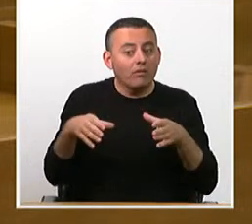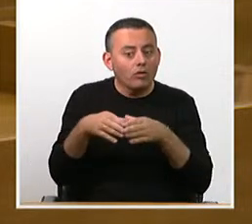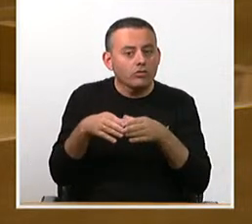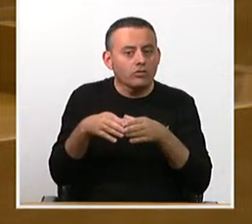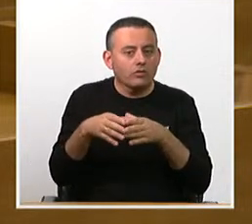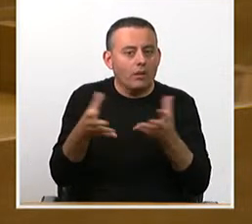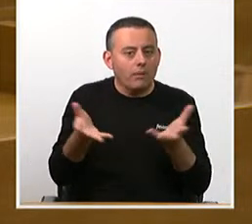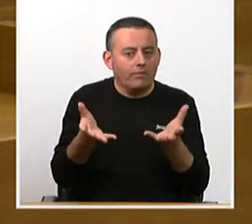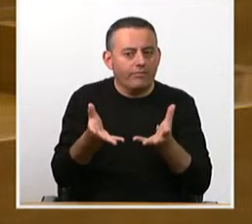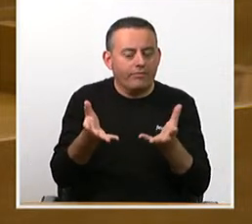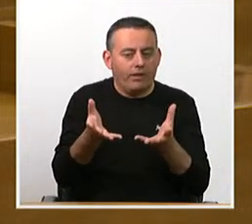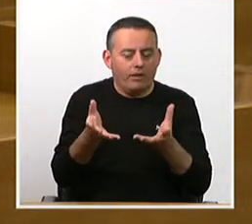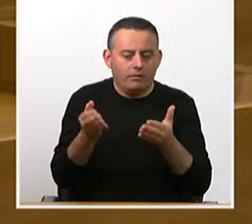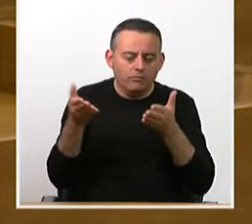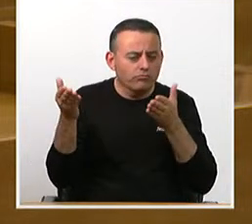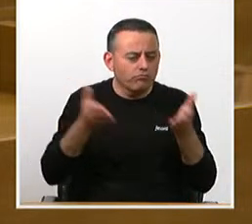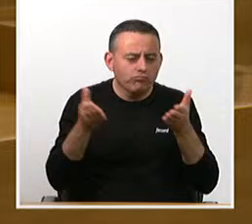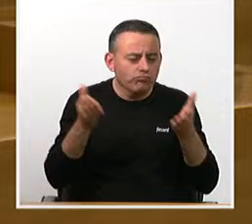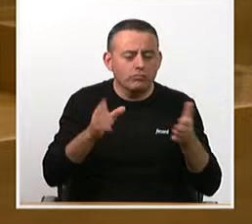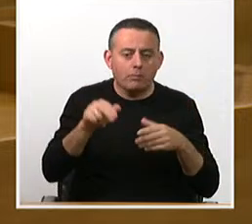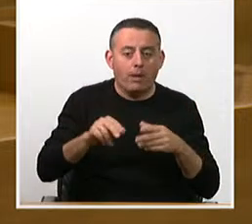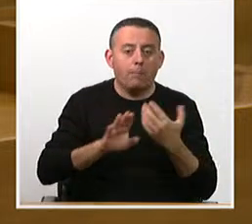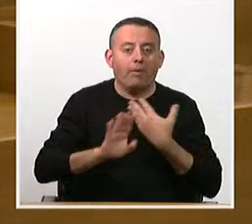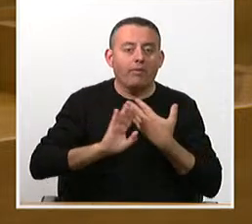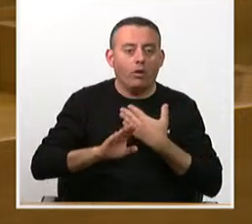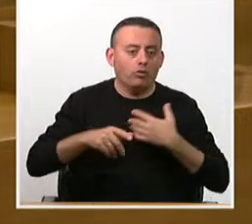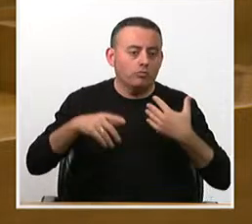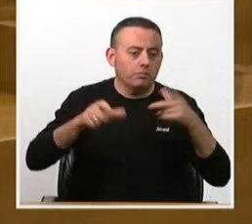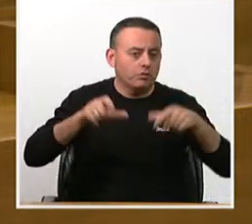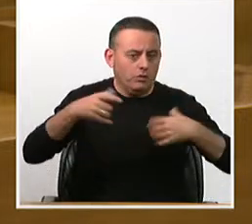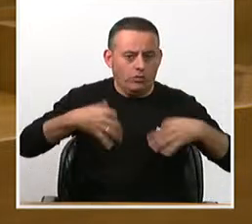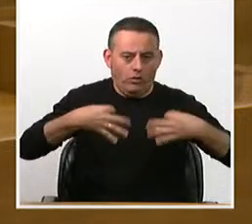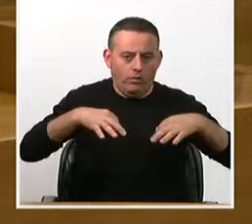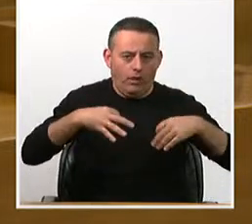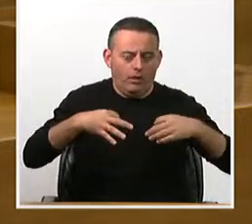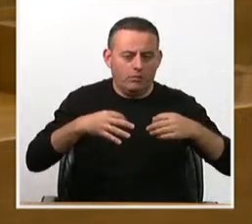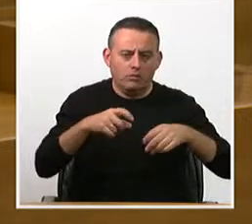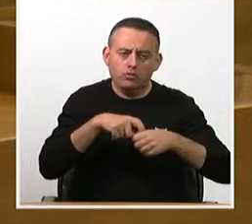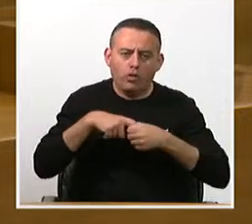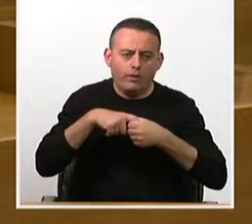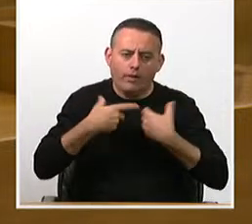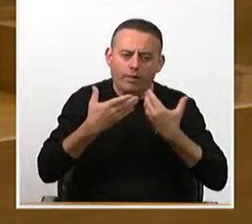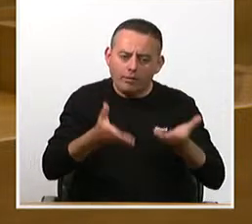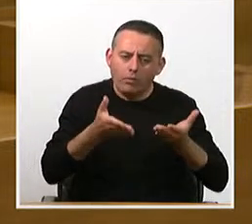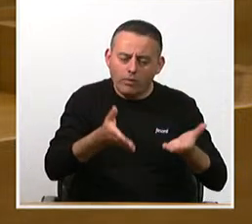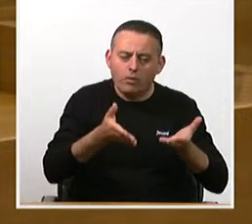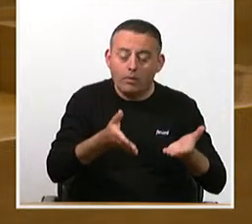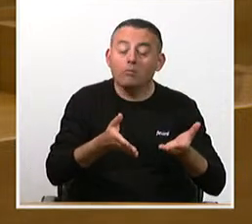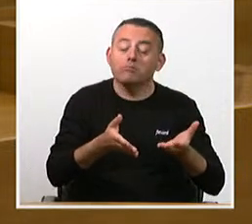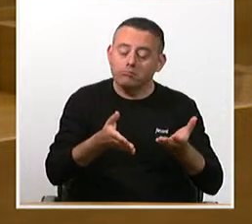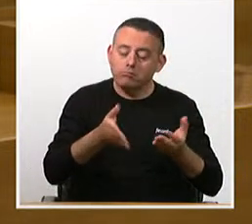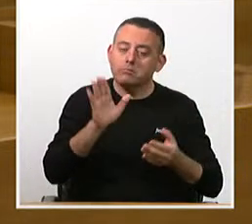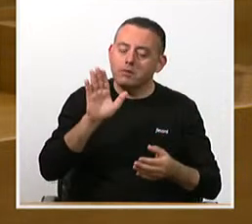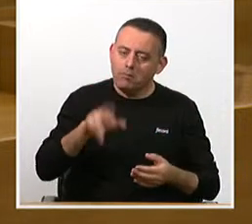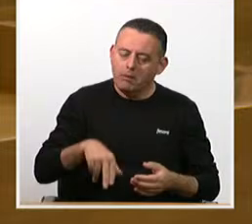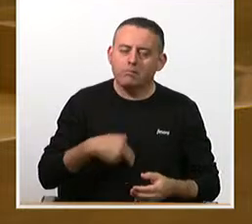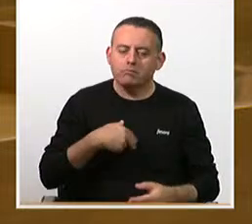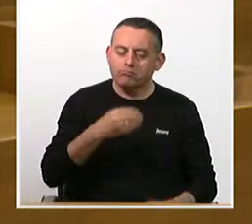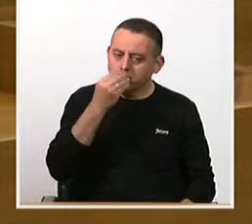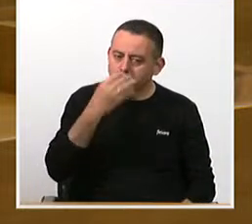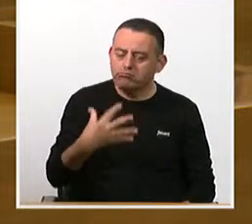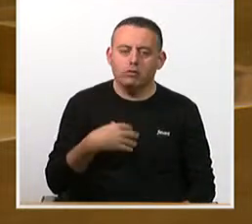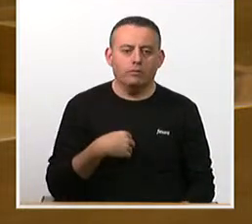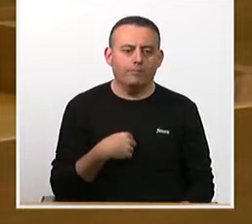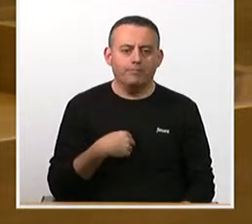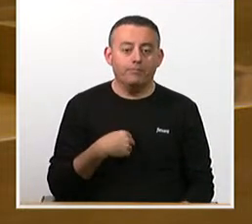vecinas de Valencia por su solidaridad con las personas afectadas estamos a su lado como estamos al lado de la chenet valenciana del ayuntamiento de